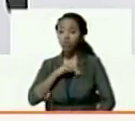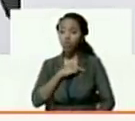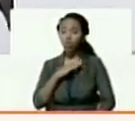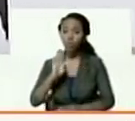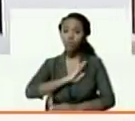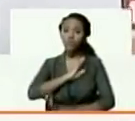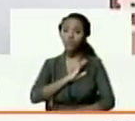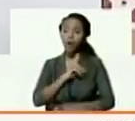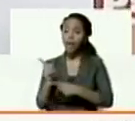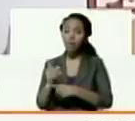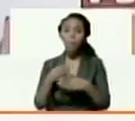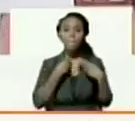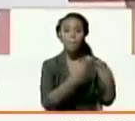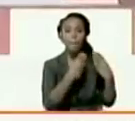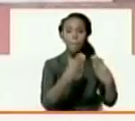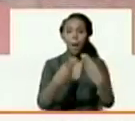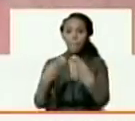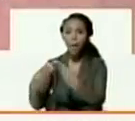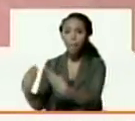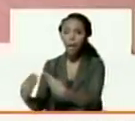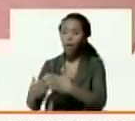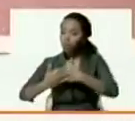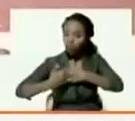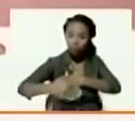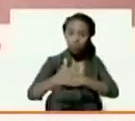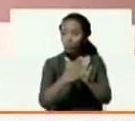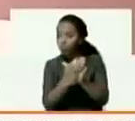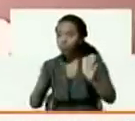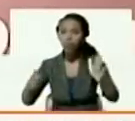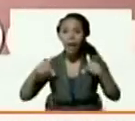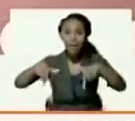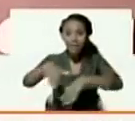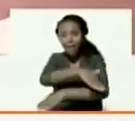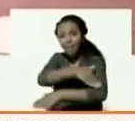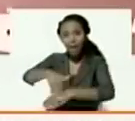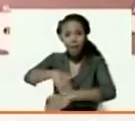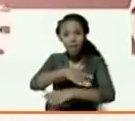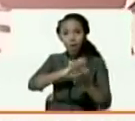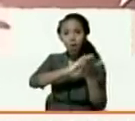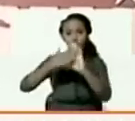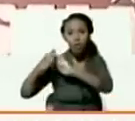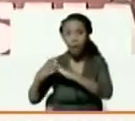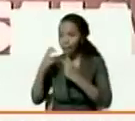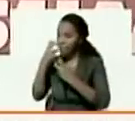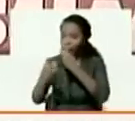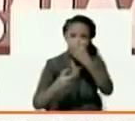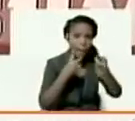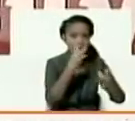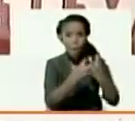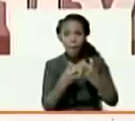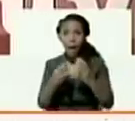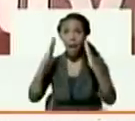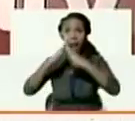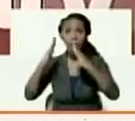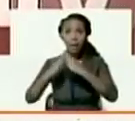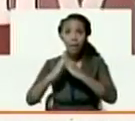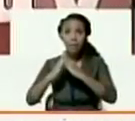sido la distribución a lo largo y ancho de estas calles y comunidades, visitando las